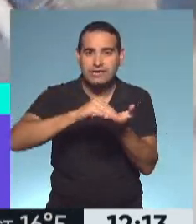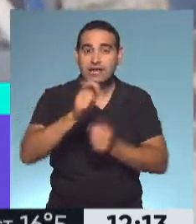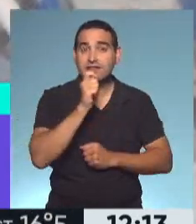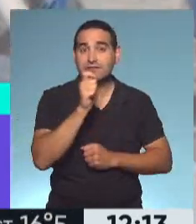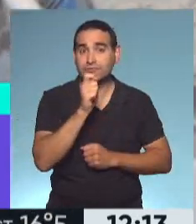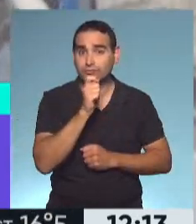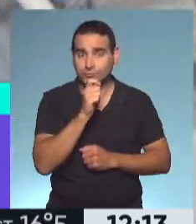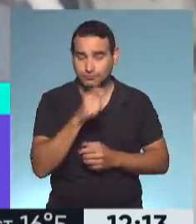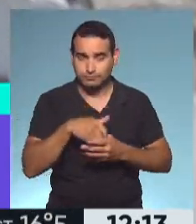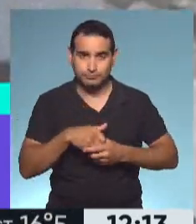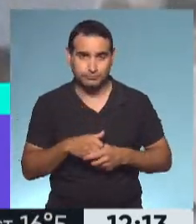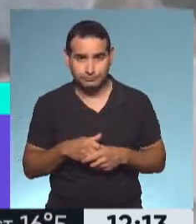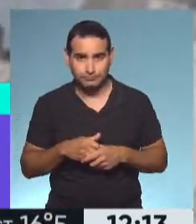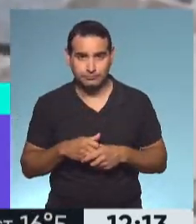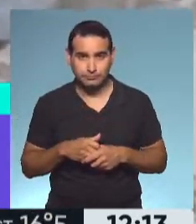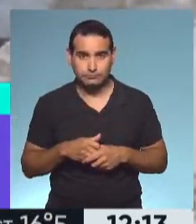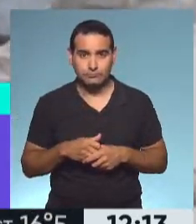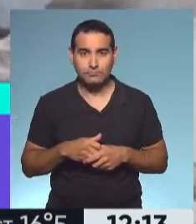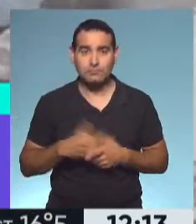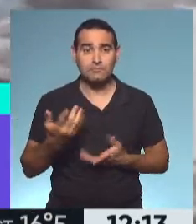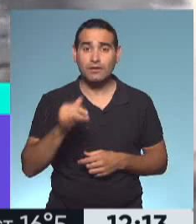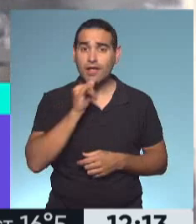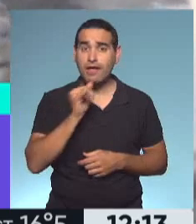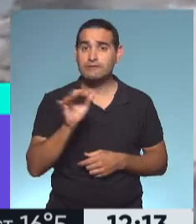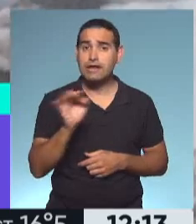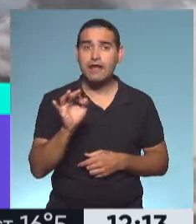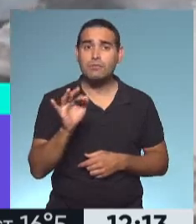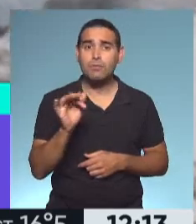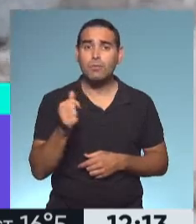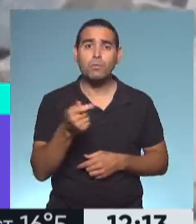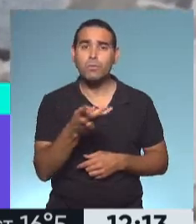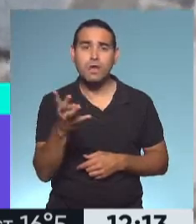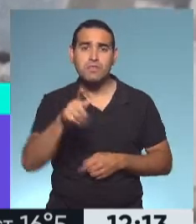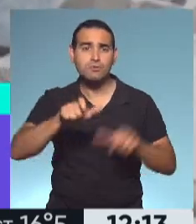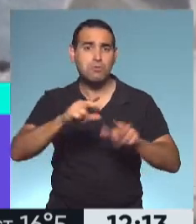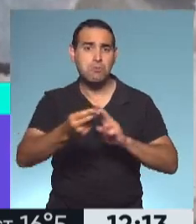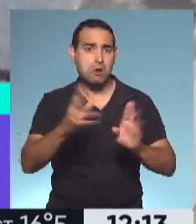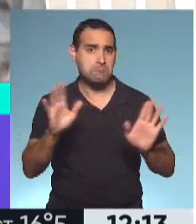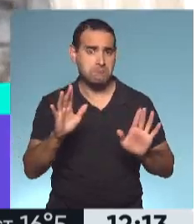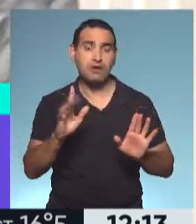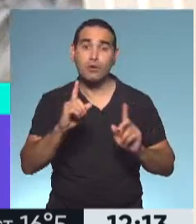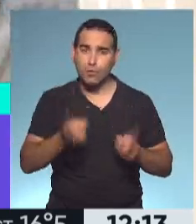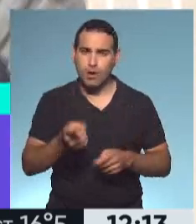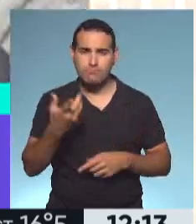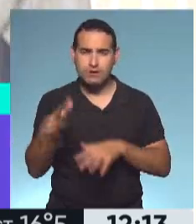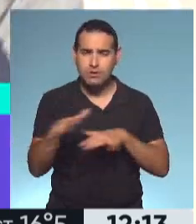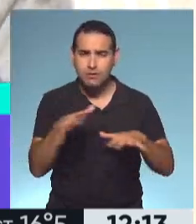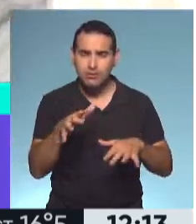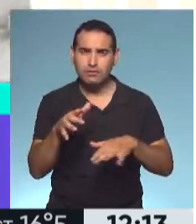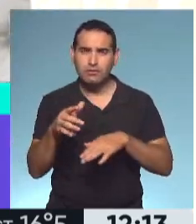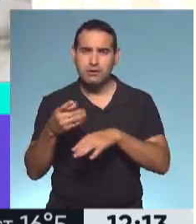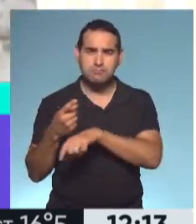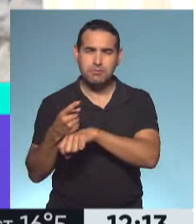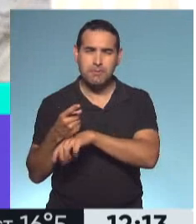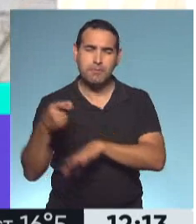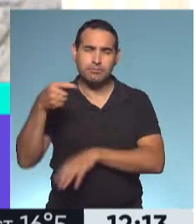de comunicación. Si bien no hubo reportes sobre el número concreto de víctimas, se estima que el conflicto armado supera